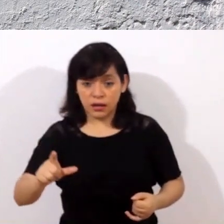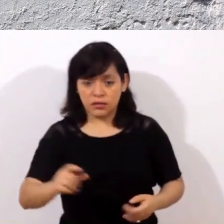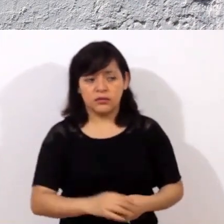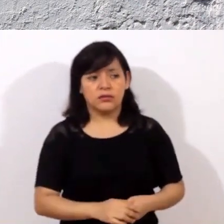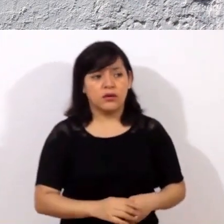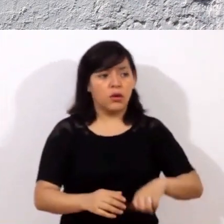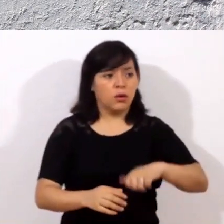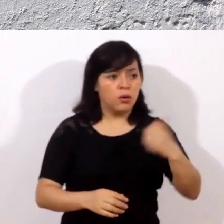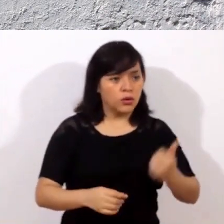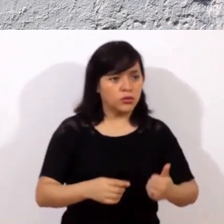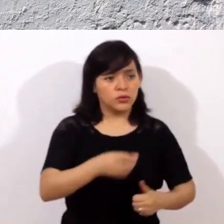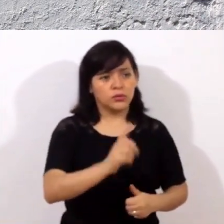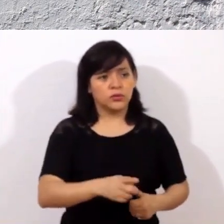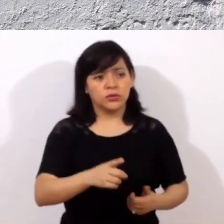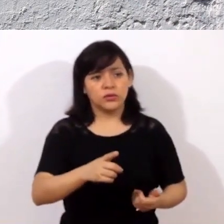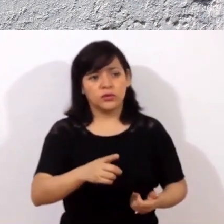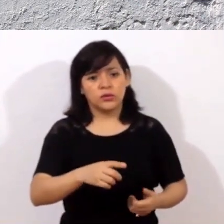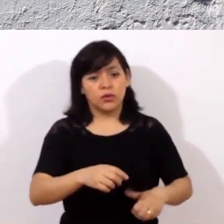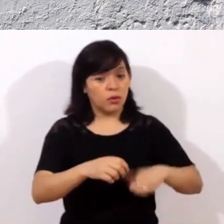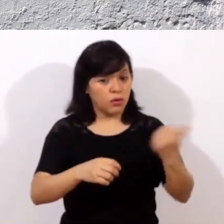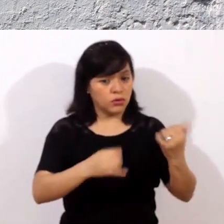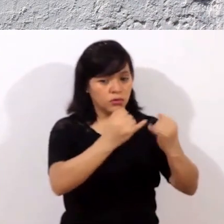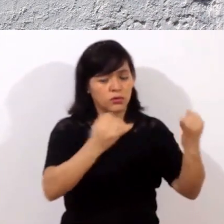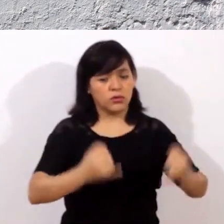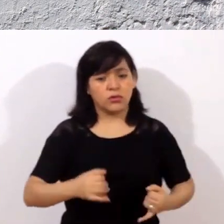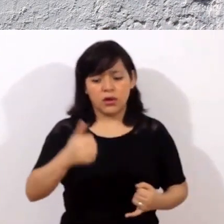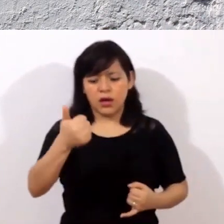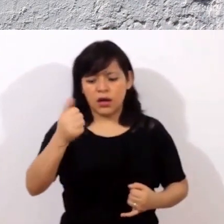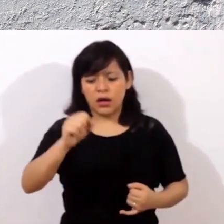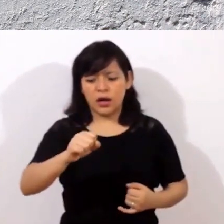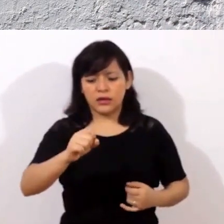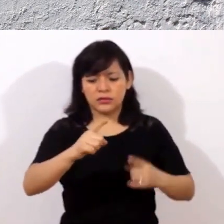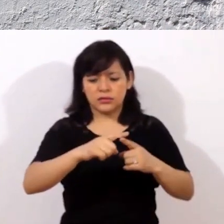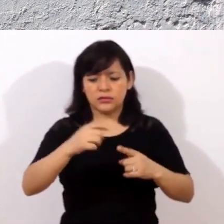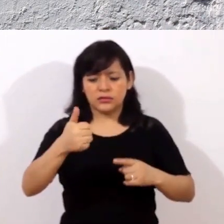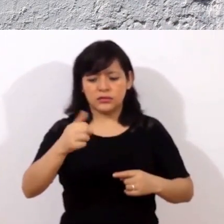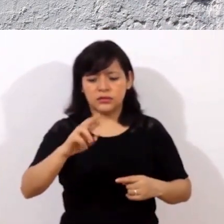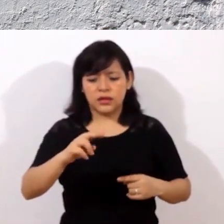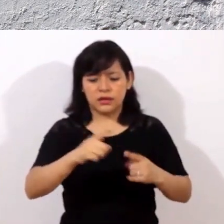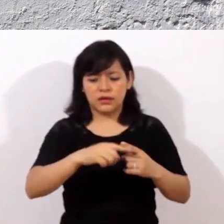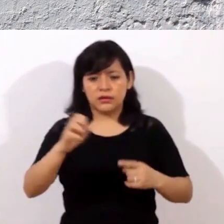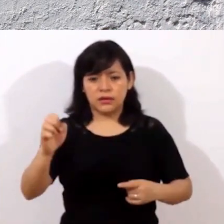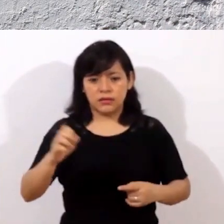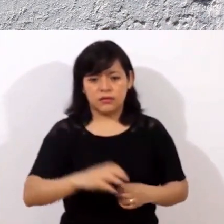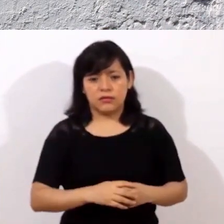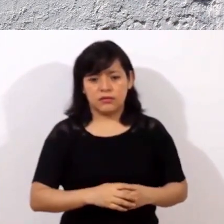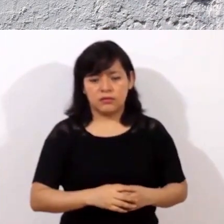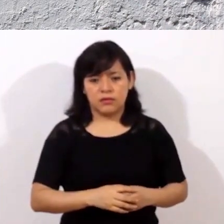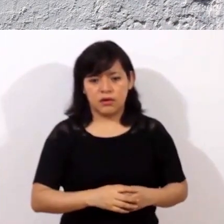Astarte. También se le llama en otras partes de la Biblia Astarot, que era la